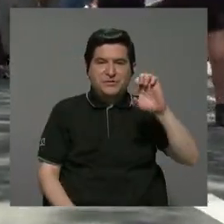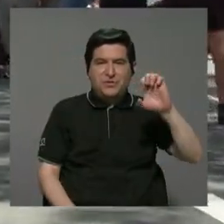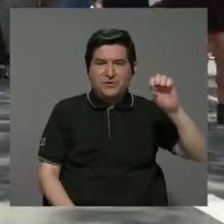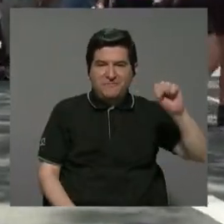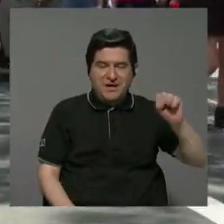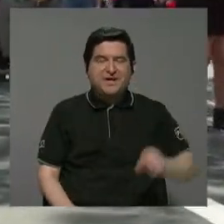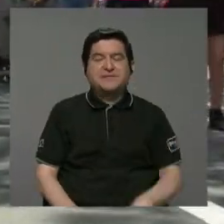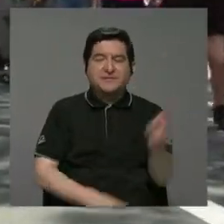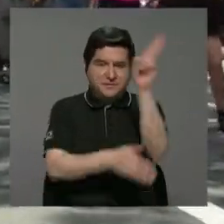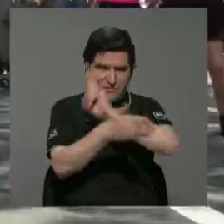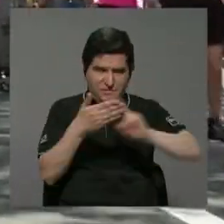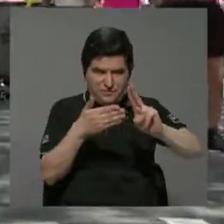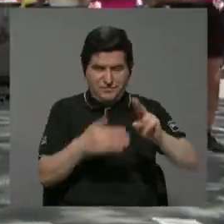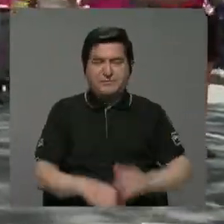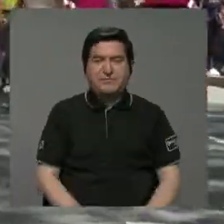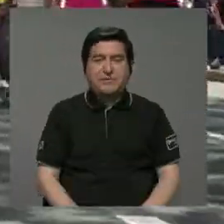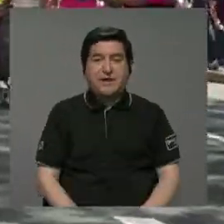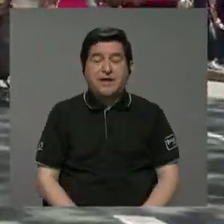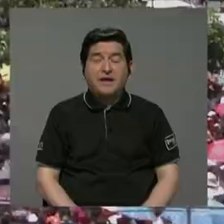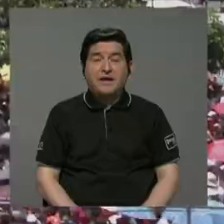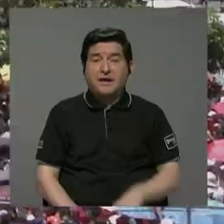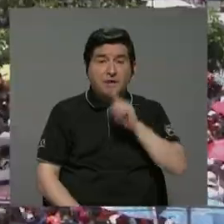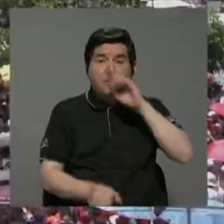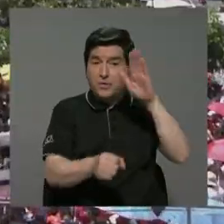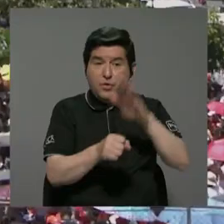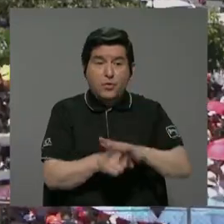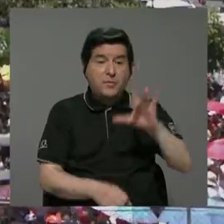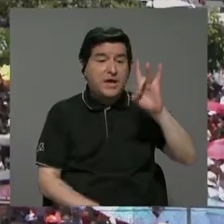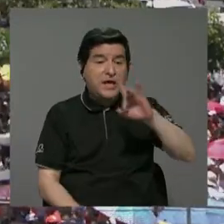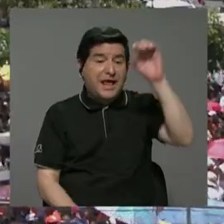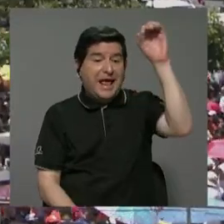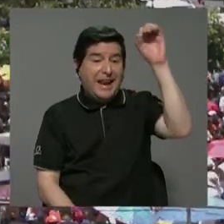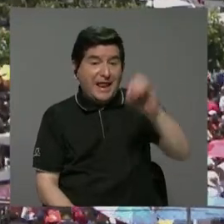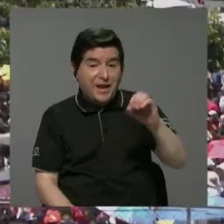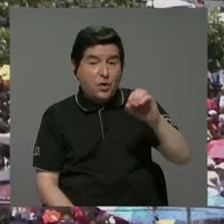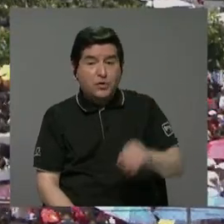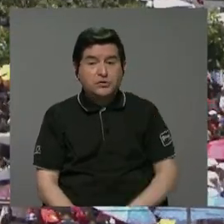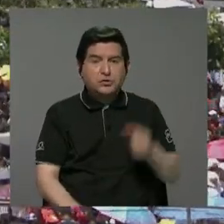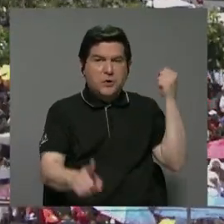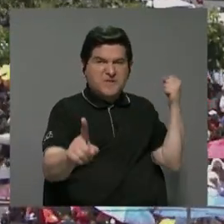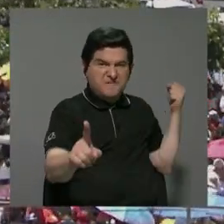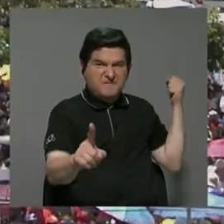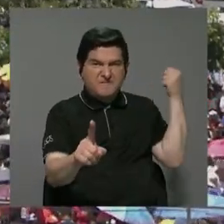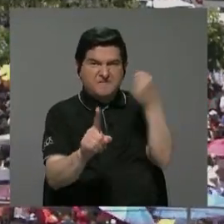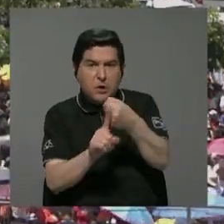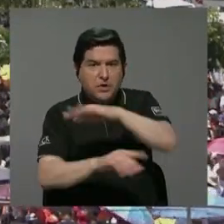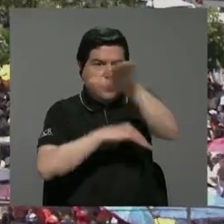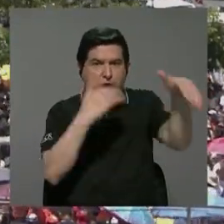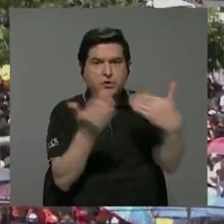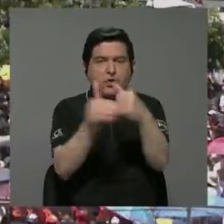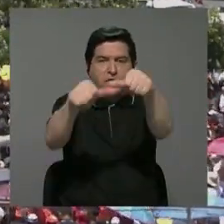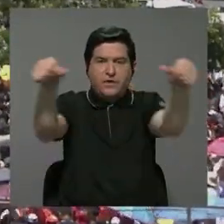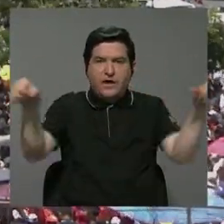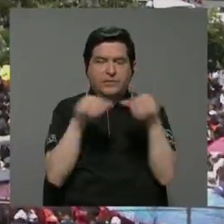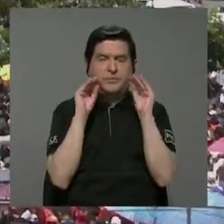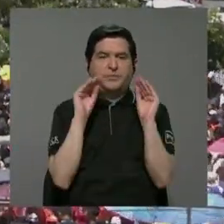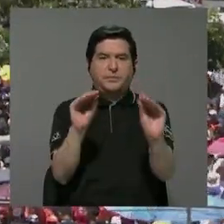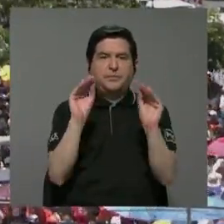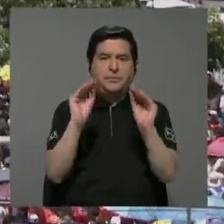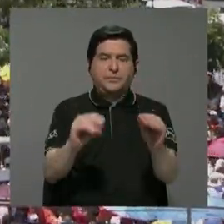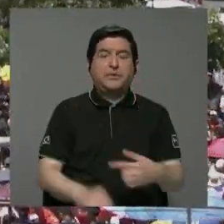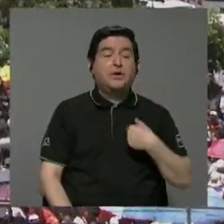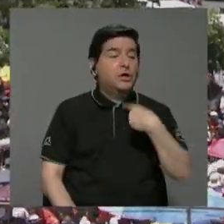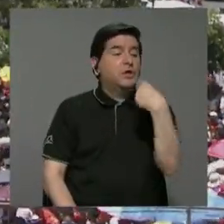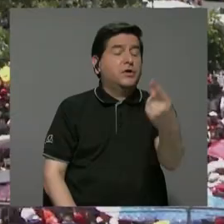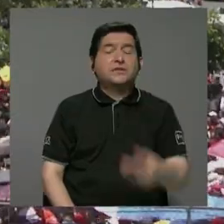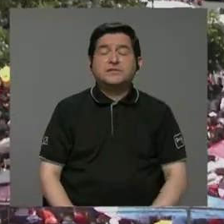universidades, sino cómo el no llegar a ese 8% impacta a todo el sector educativo, ¿verdad? Y yo ahora lo